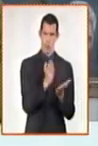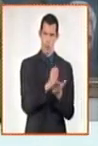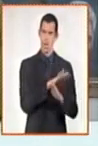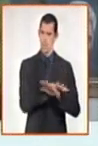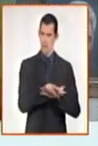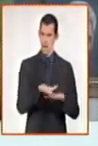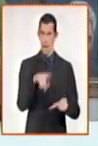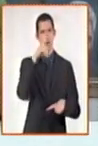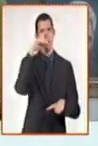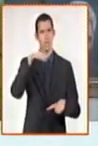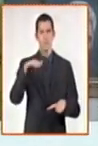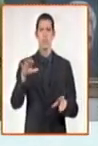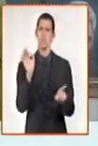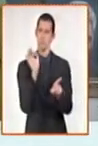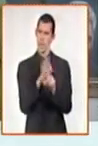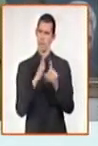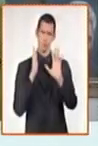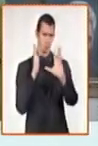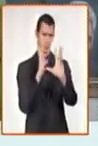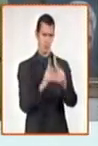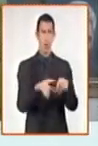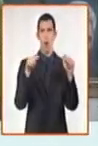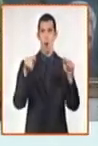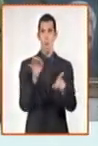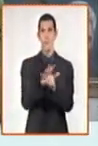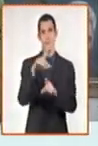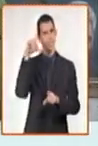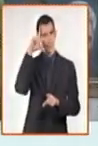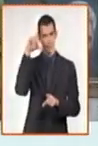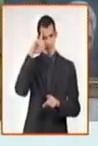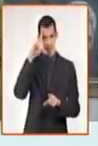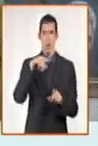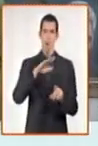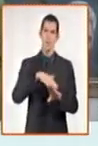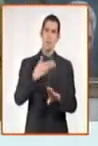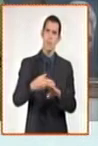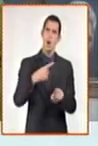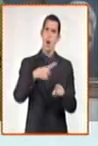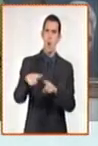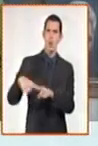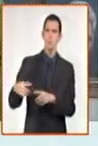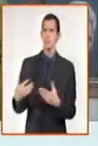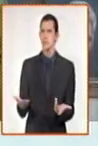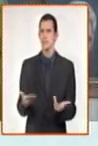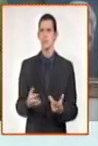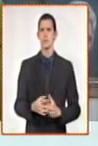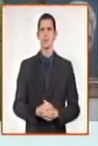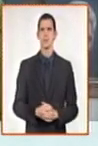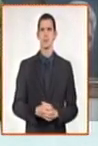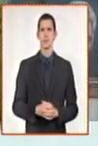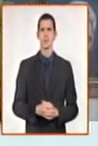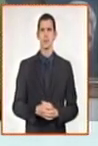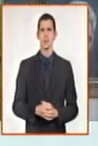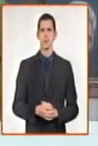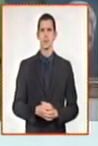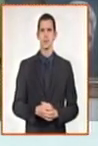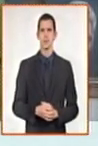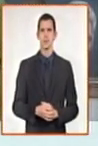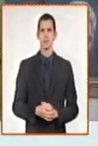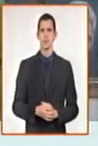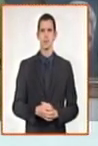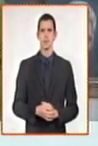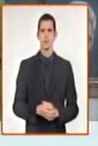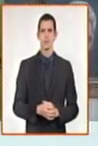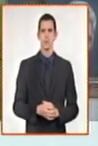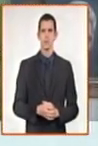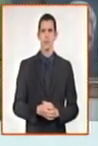la provincia. Hoy comenzó el municipio Sandino y mañana, en la medida que las condiciones lo vayan permitiendo de forma progresiva, irá